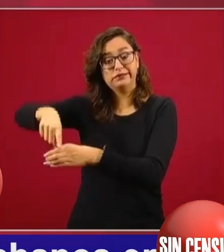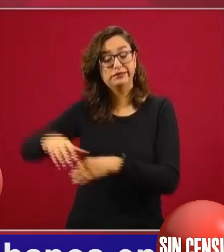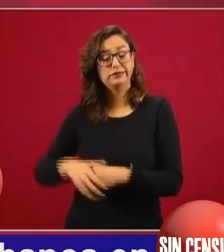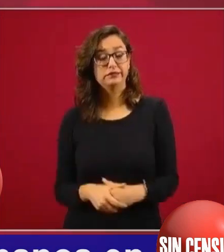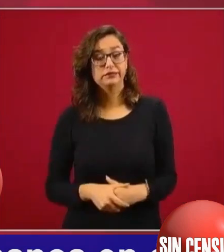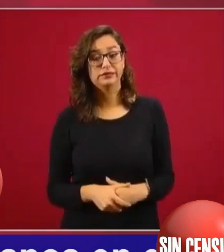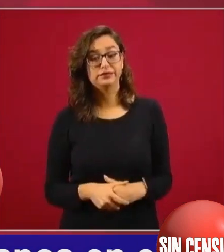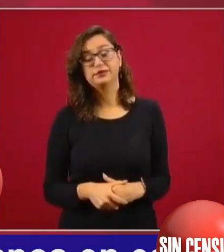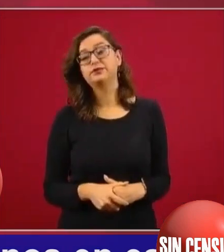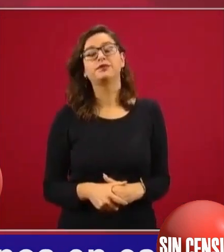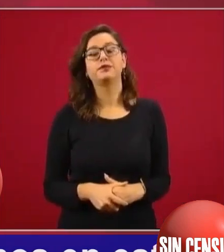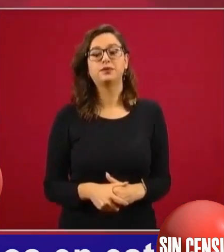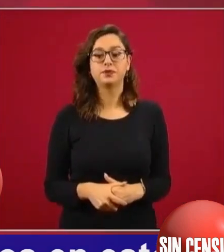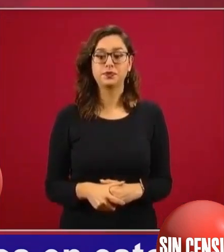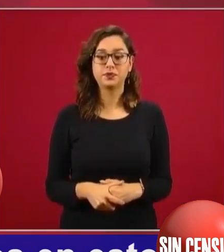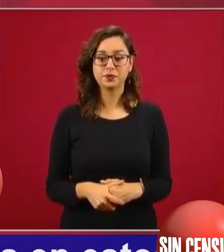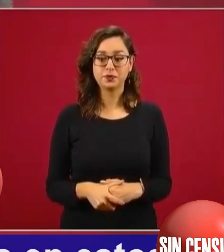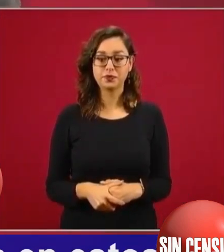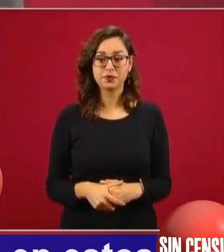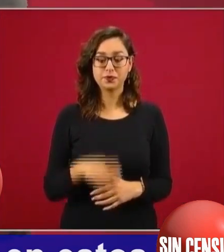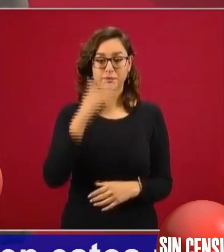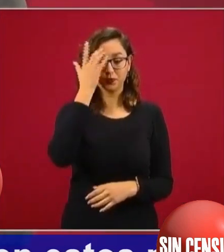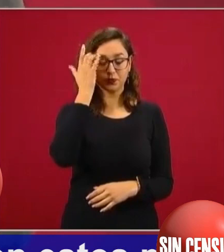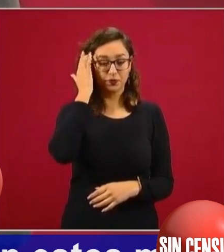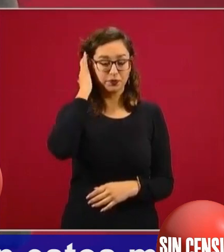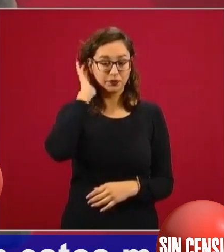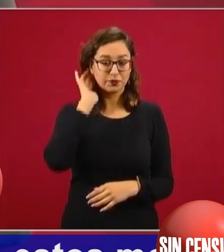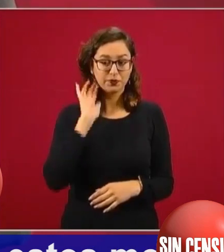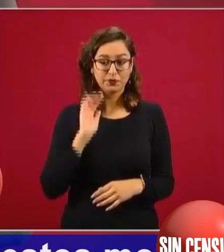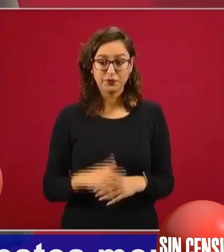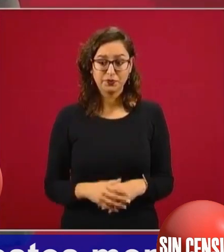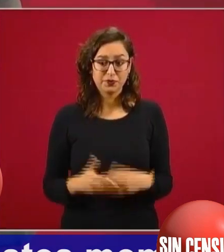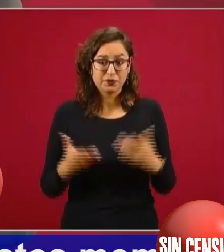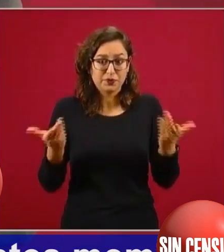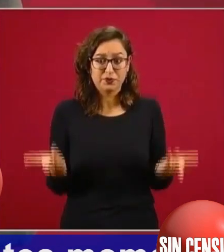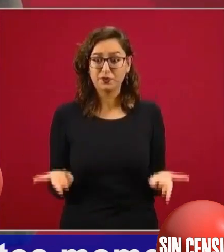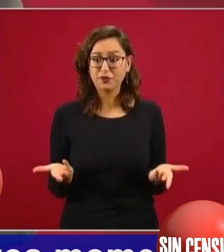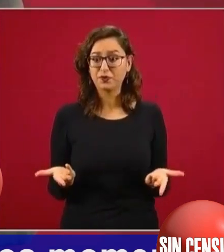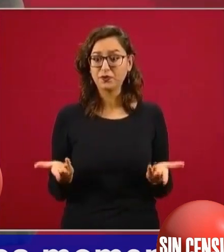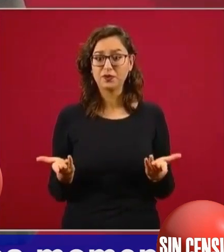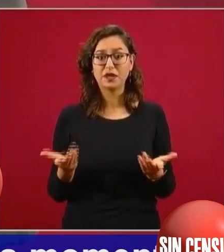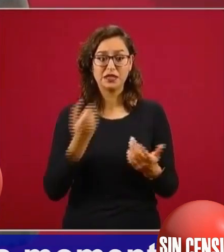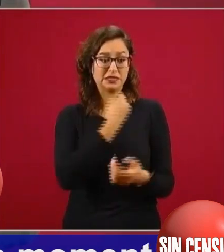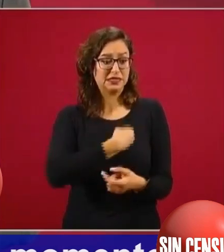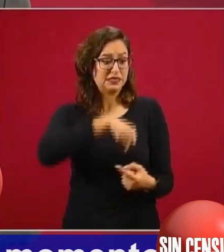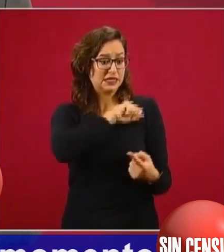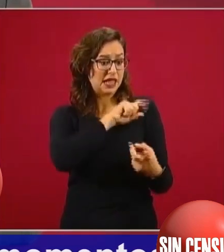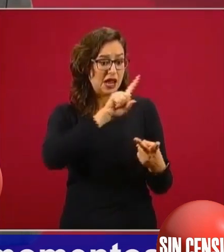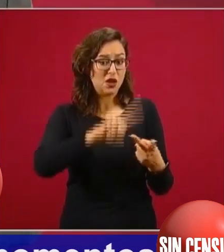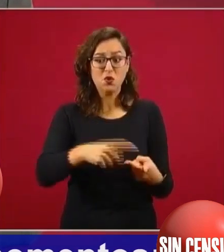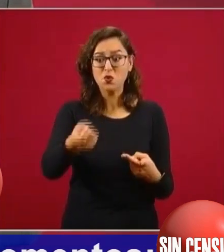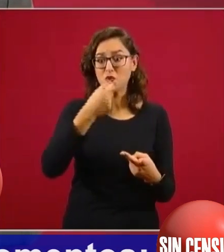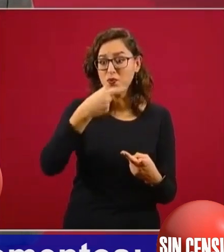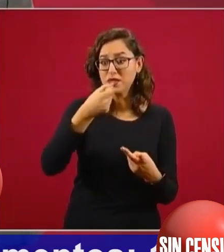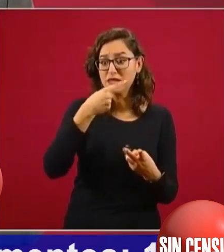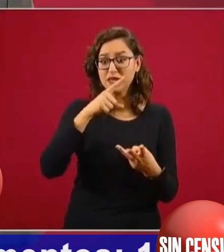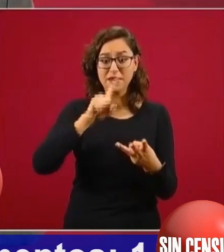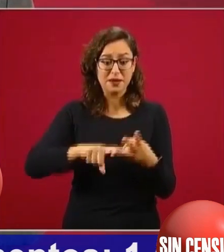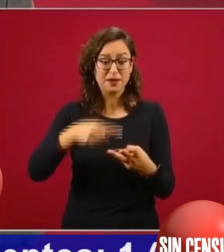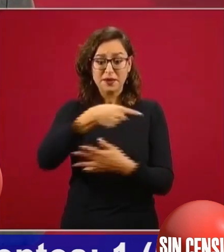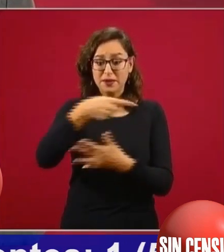Entonces, ¿cómo garantizamos que la salud, la atención médica, los medicamentos sean